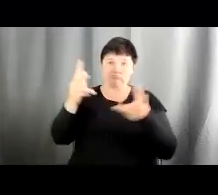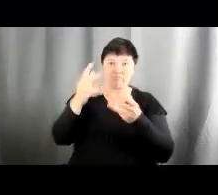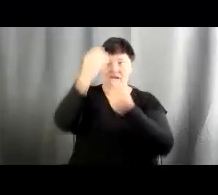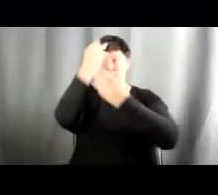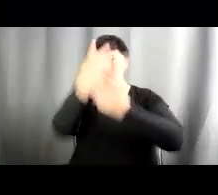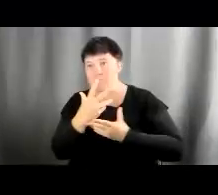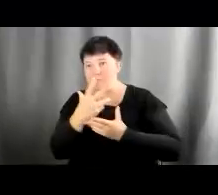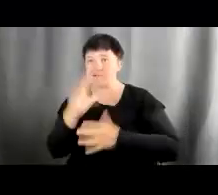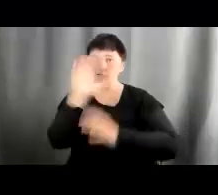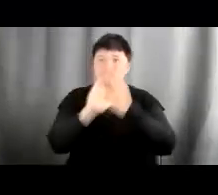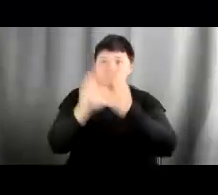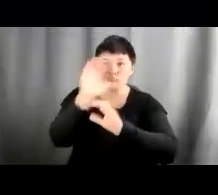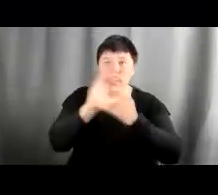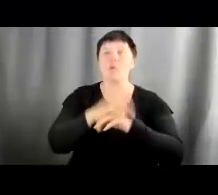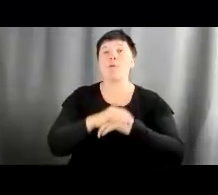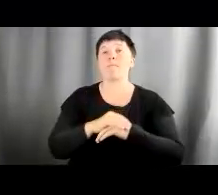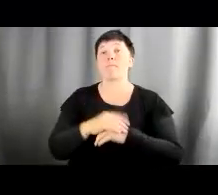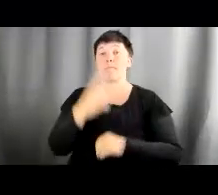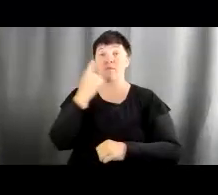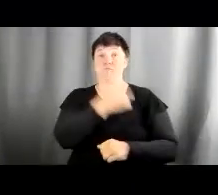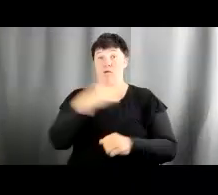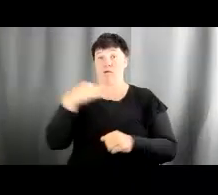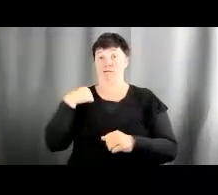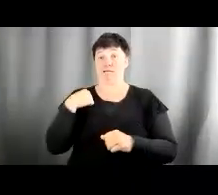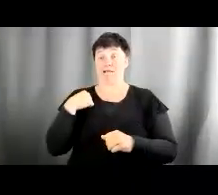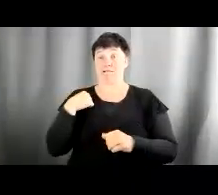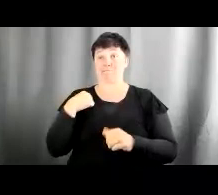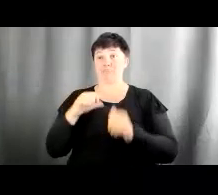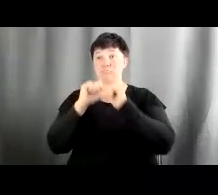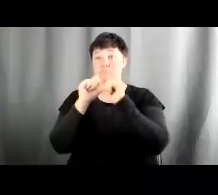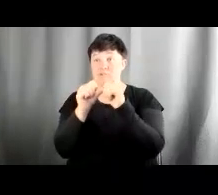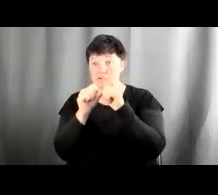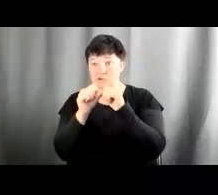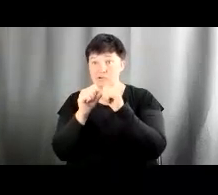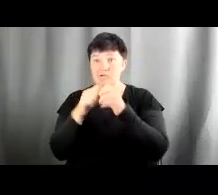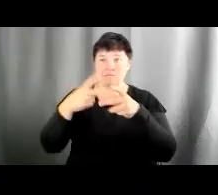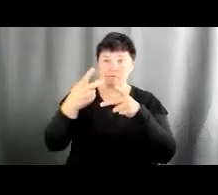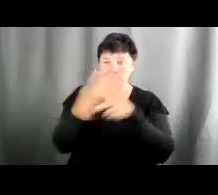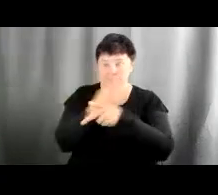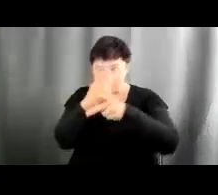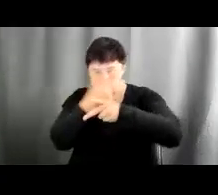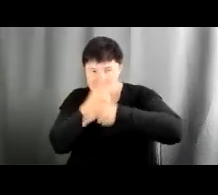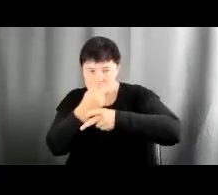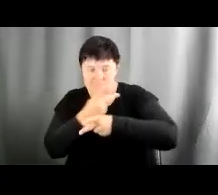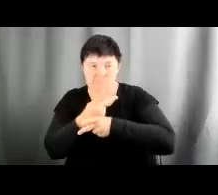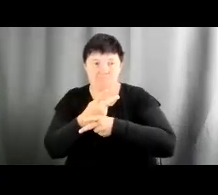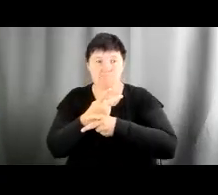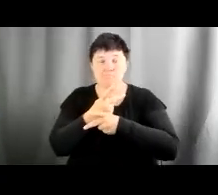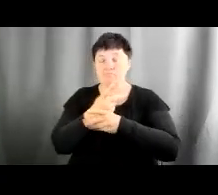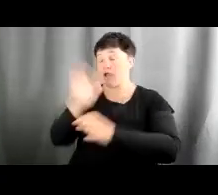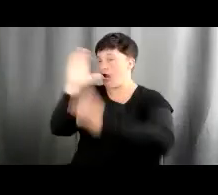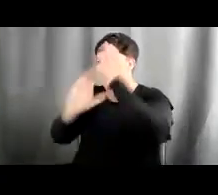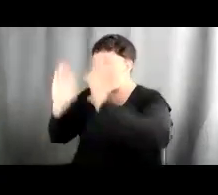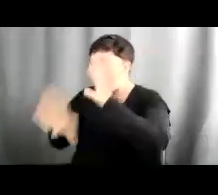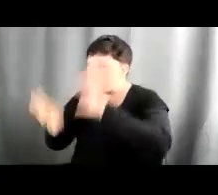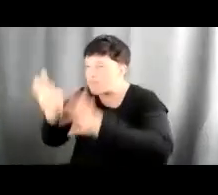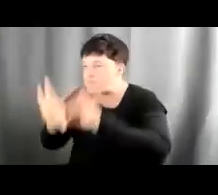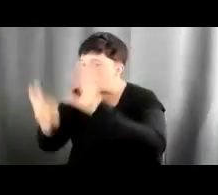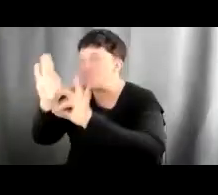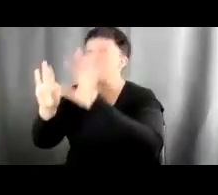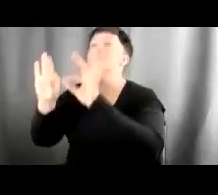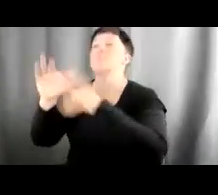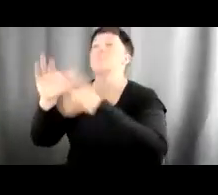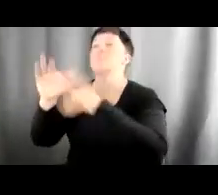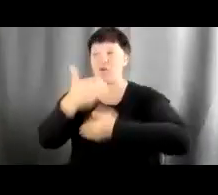Para nosotros es un proceso constante, iterativo, un proceso de descubrimiento constante, en